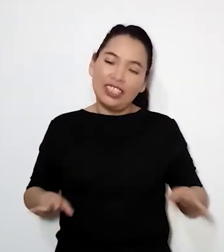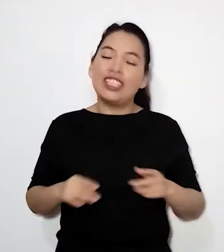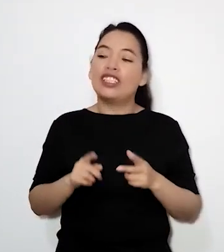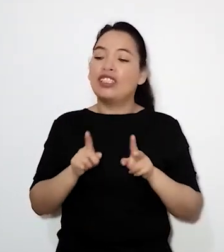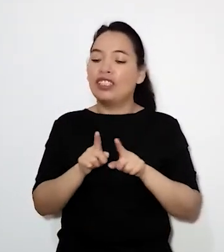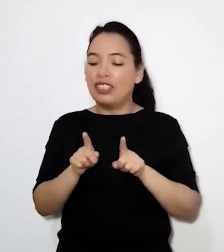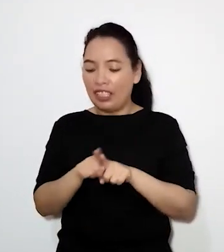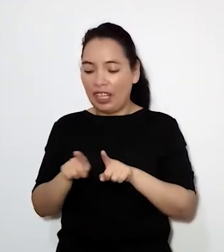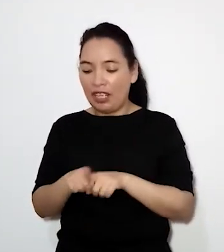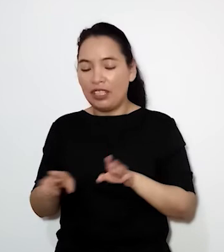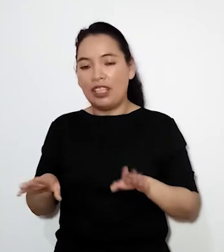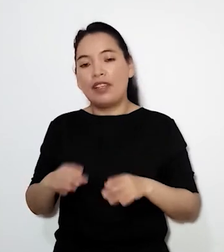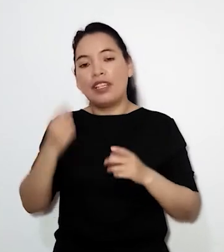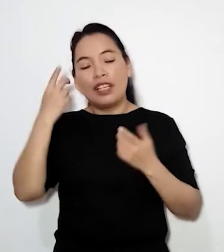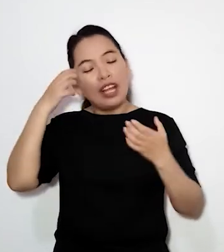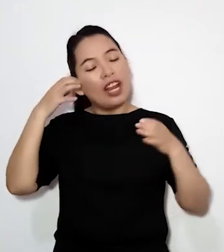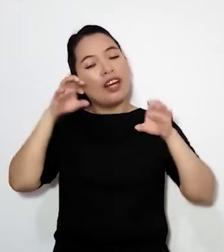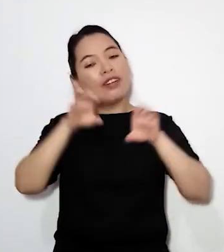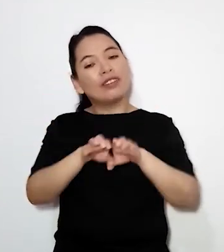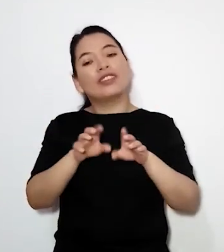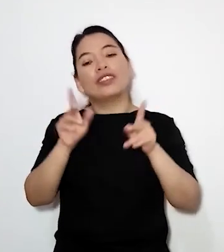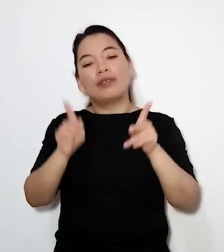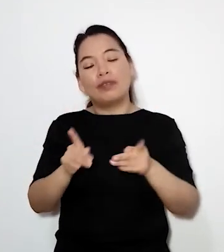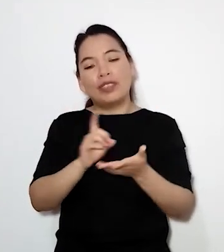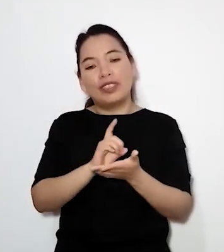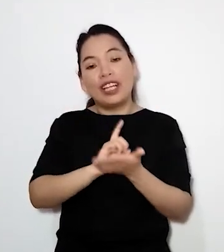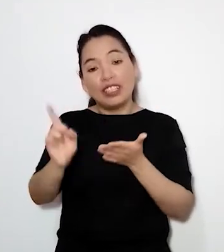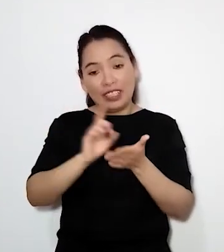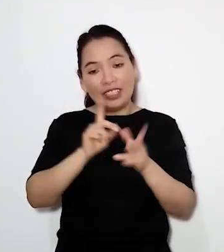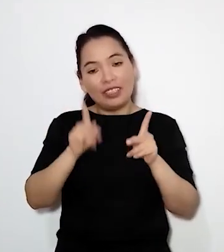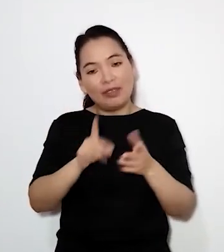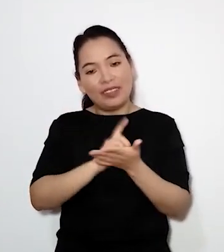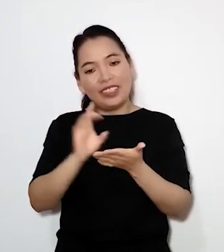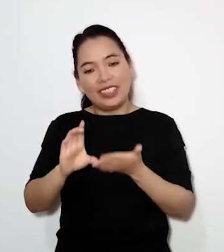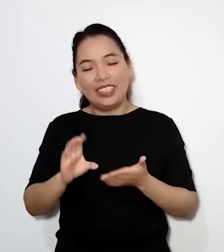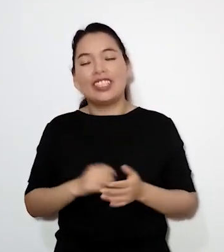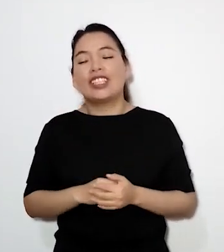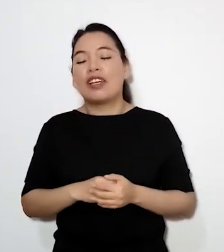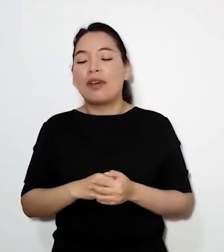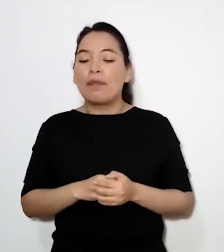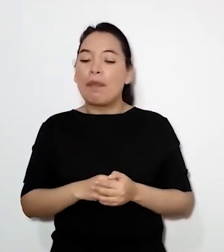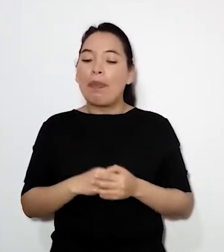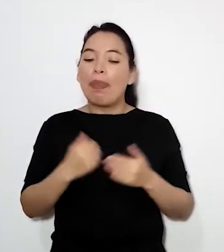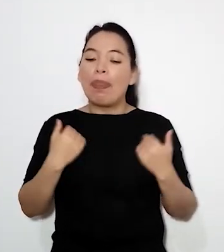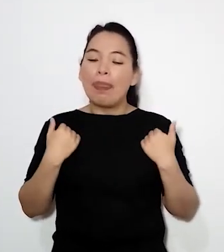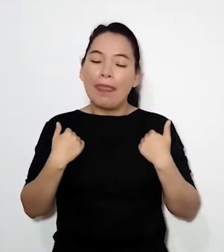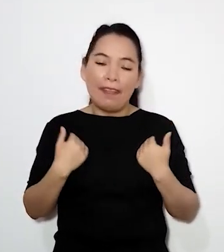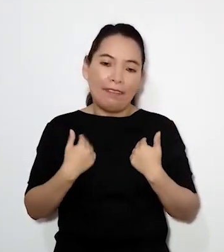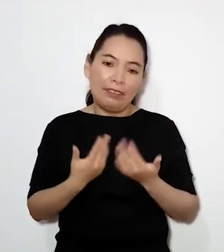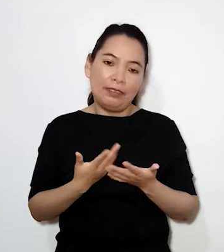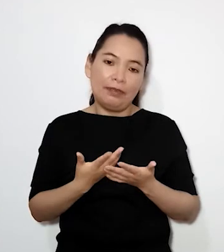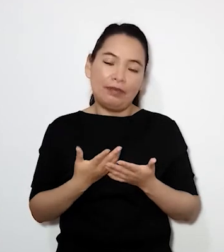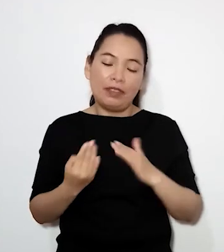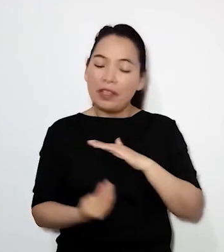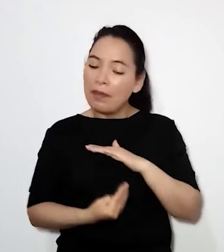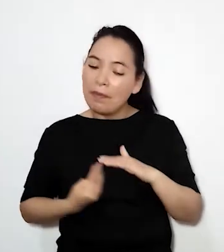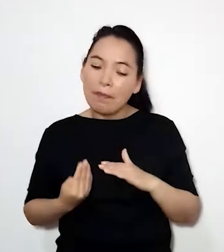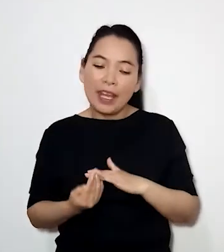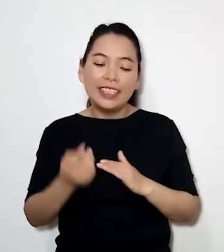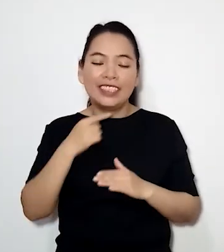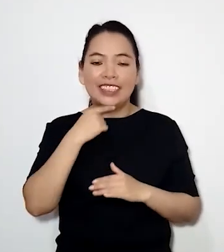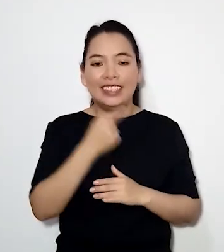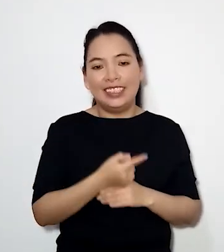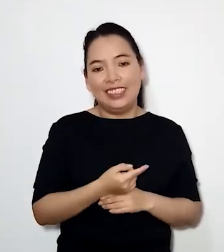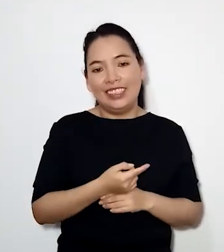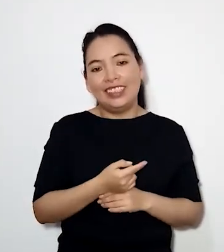también en la Convención de los Derechos de las Personas con Discapacidad, que básicamente dice que todos los